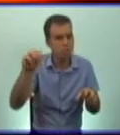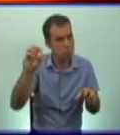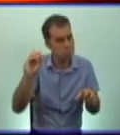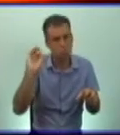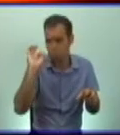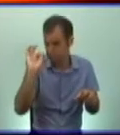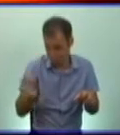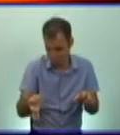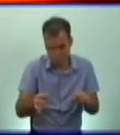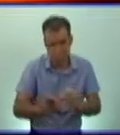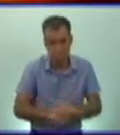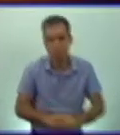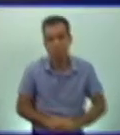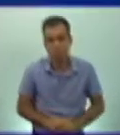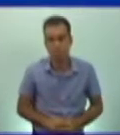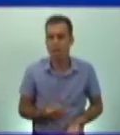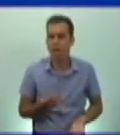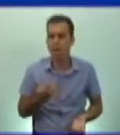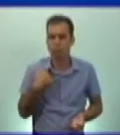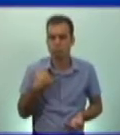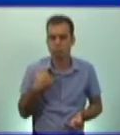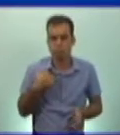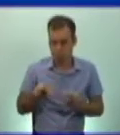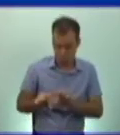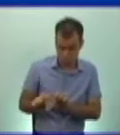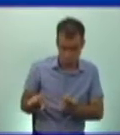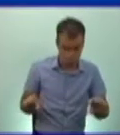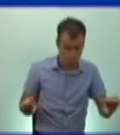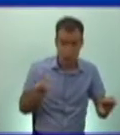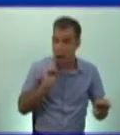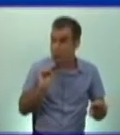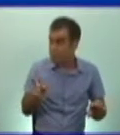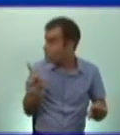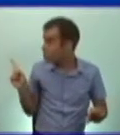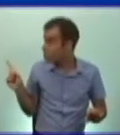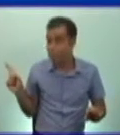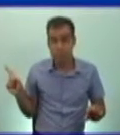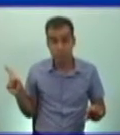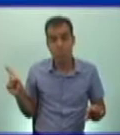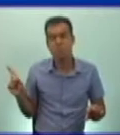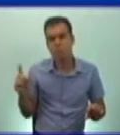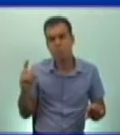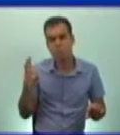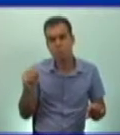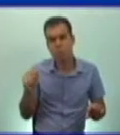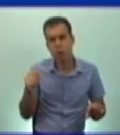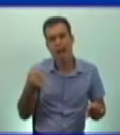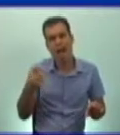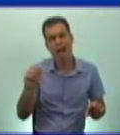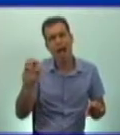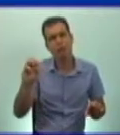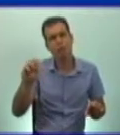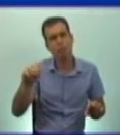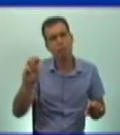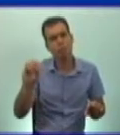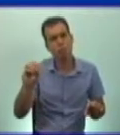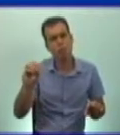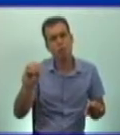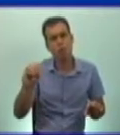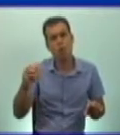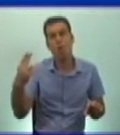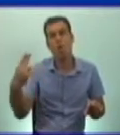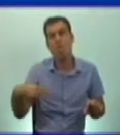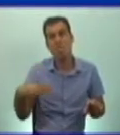a representar esta ecuación química que estamos observando, ¿cuántos átomos de hidrógeno tenemos en los reaccionantes?